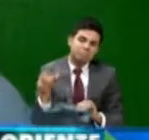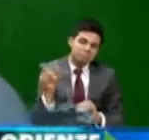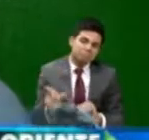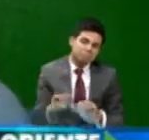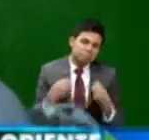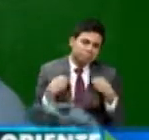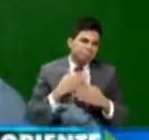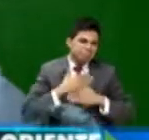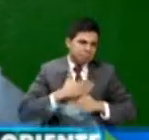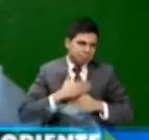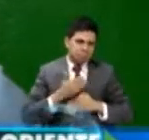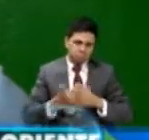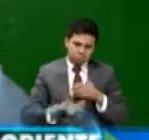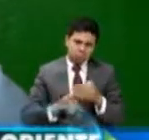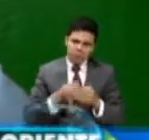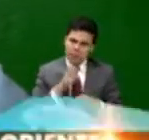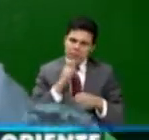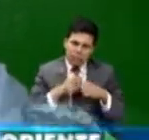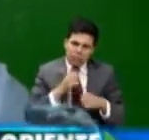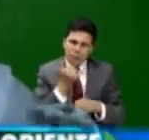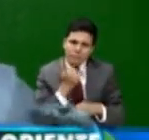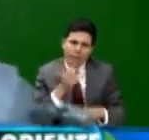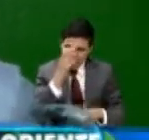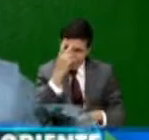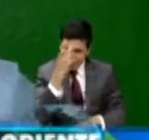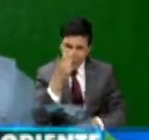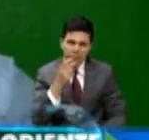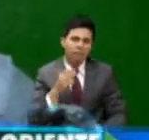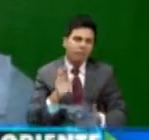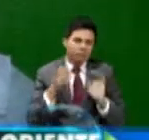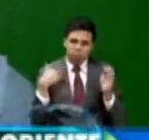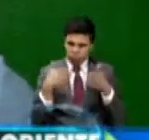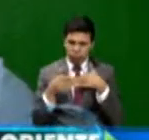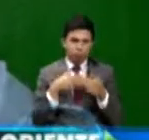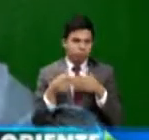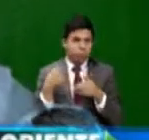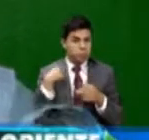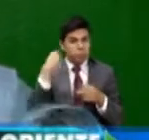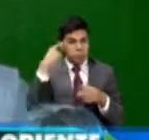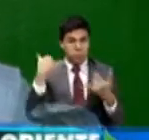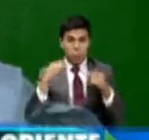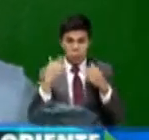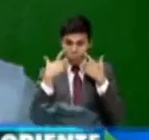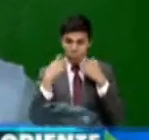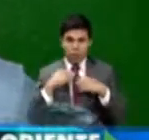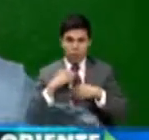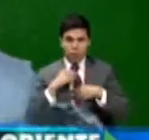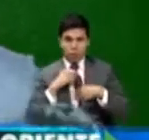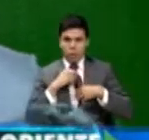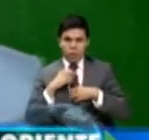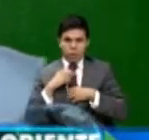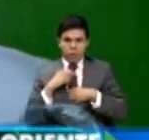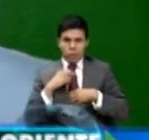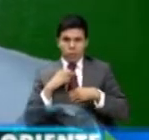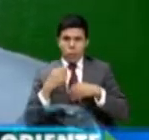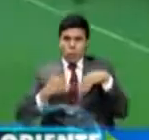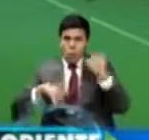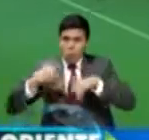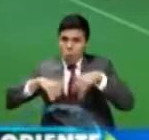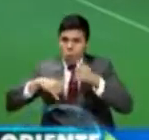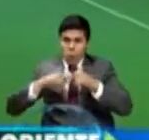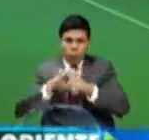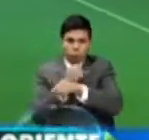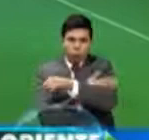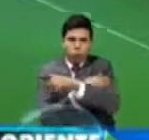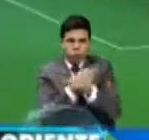vamos caminando, hay un tropiezo fuerte, vuelvo y repito, me parece que el resultado no es el reflejo de lo que se vio en el partido, pero en ningún momento voy a